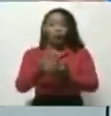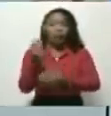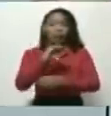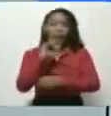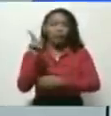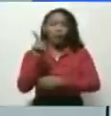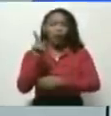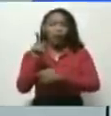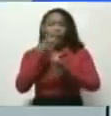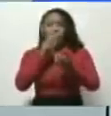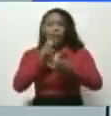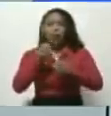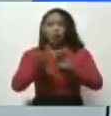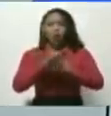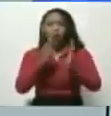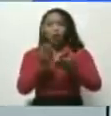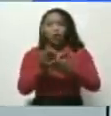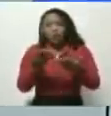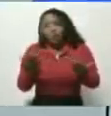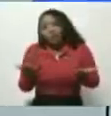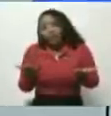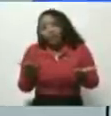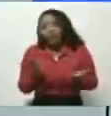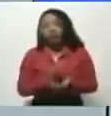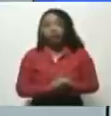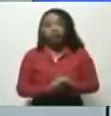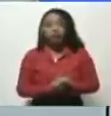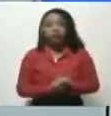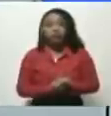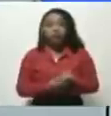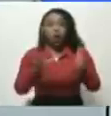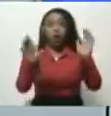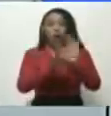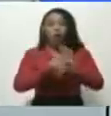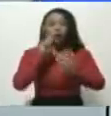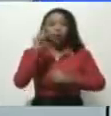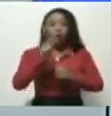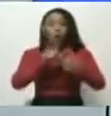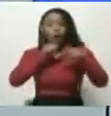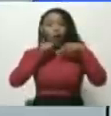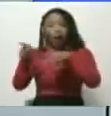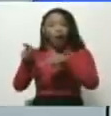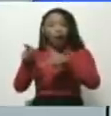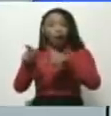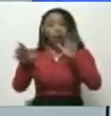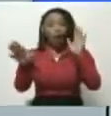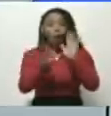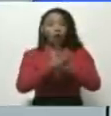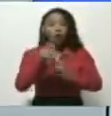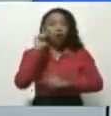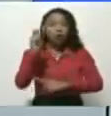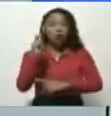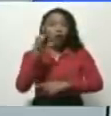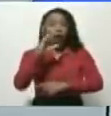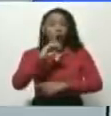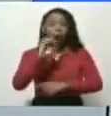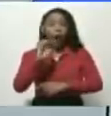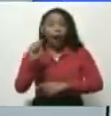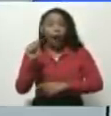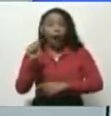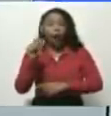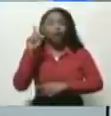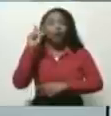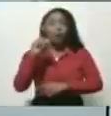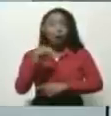por el Banco Mundial. Entonces, constitución con eso, constitución con la OEA, también el